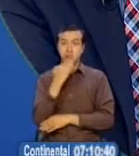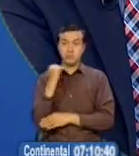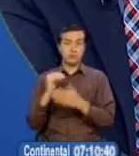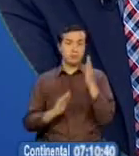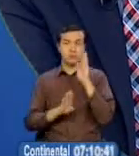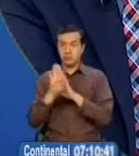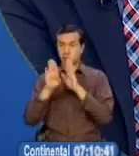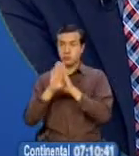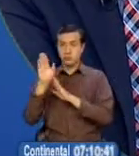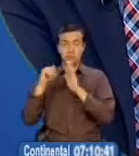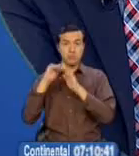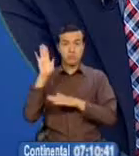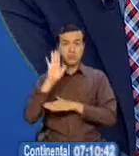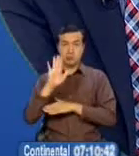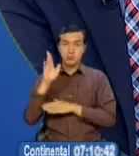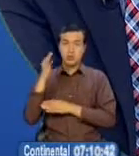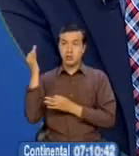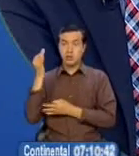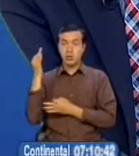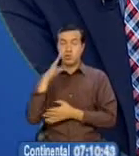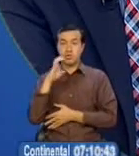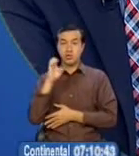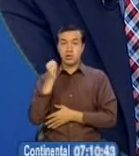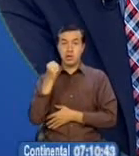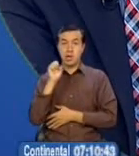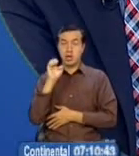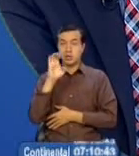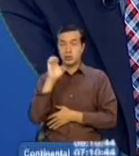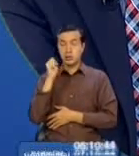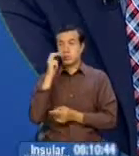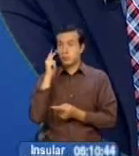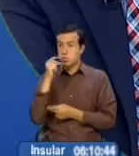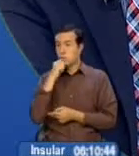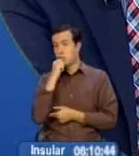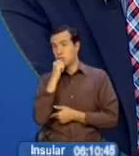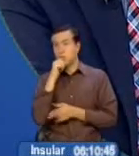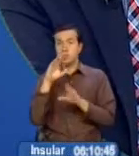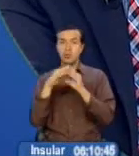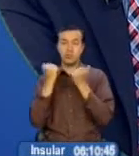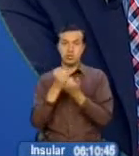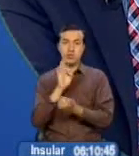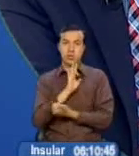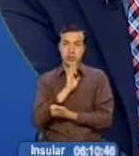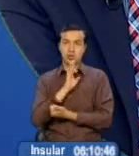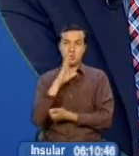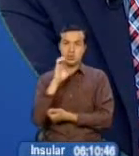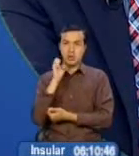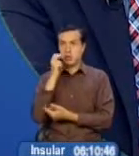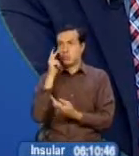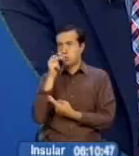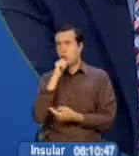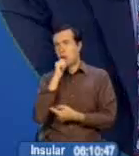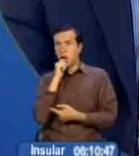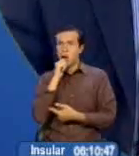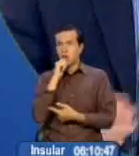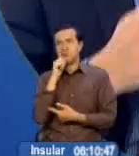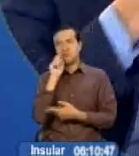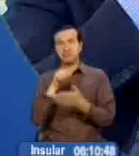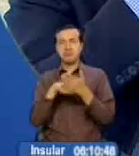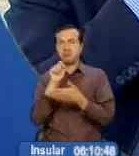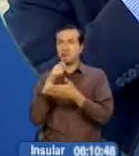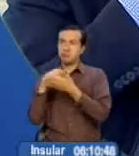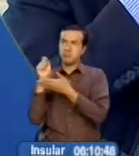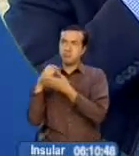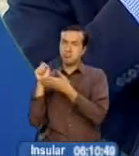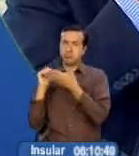Son estos los indicadores que seguramente tuvo en consideración la Comisión Técnica del SEACES, ¿no? Pero lo